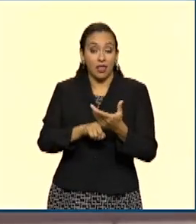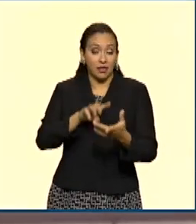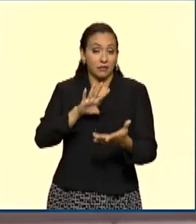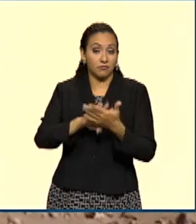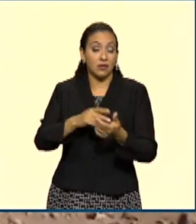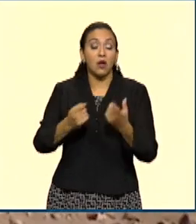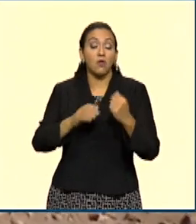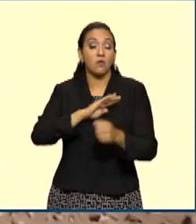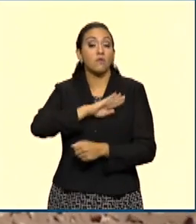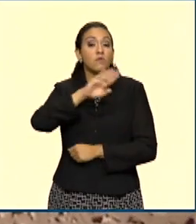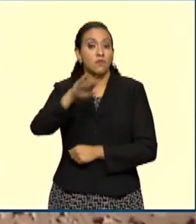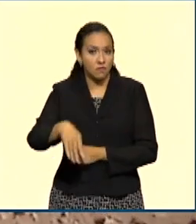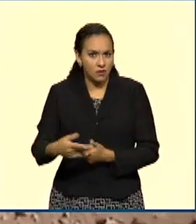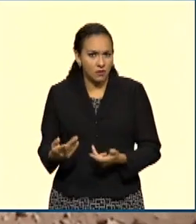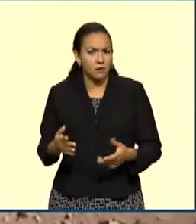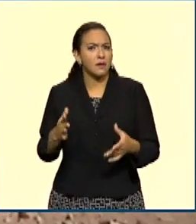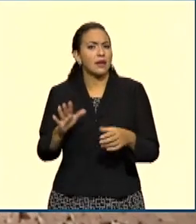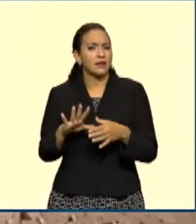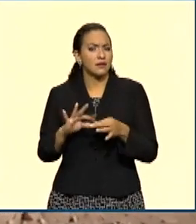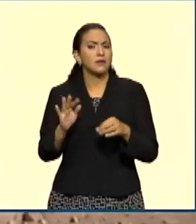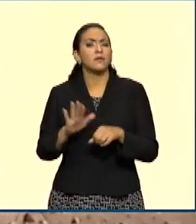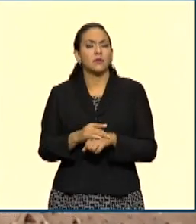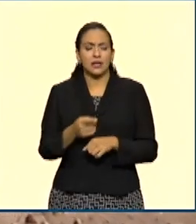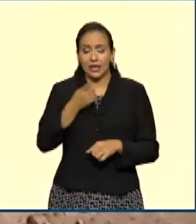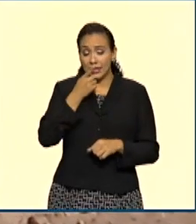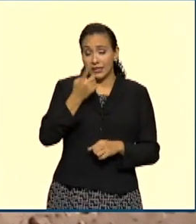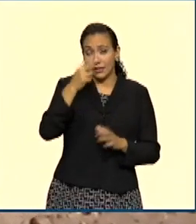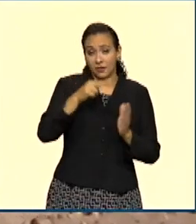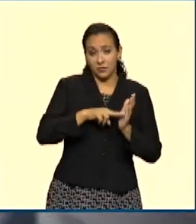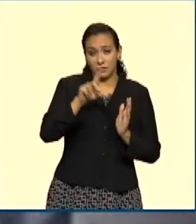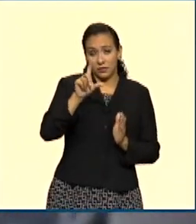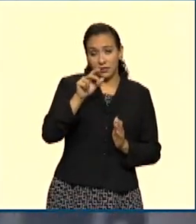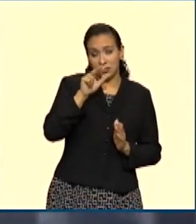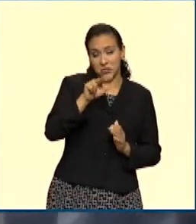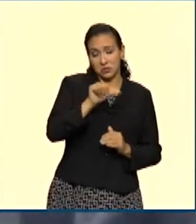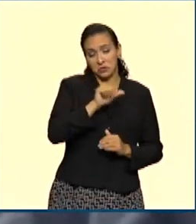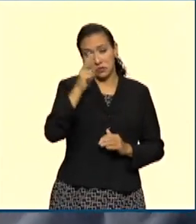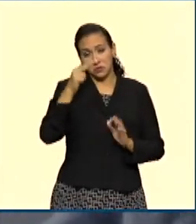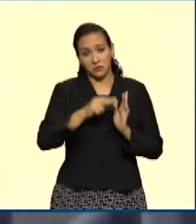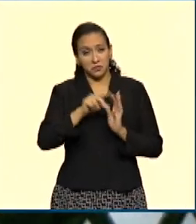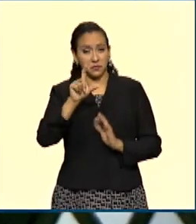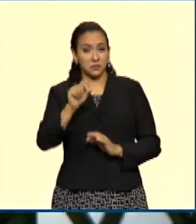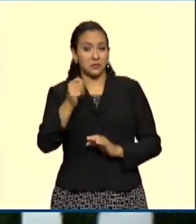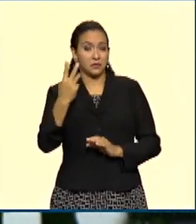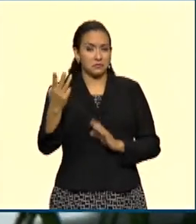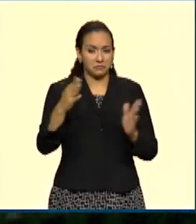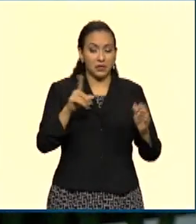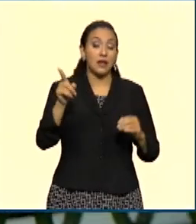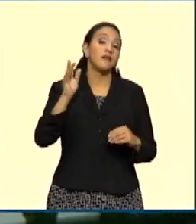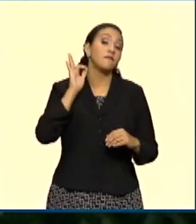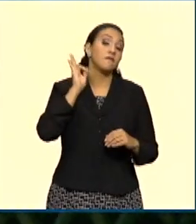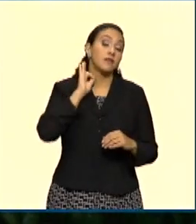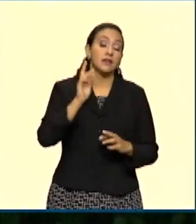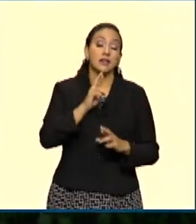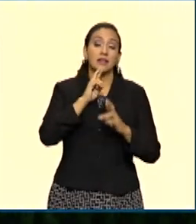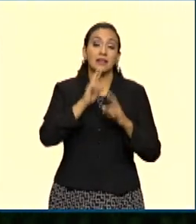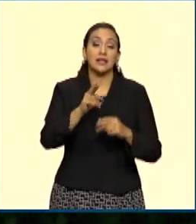presenten. Detalla además que entre 2018 y 2023 en la Ciudad de México la Fiscalía Capitalina